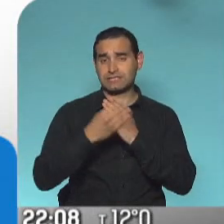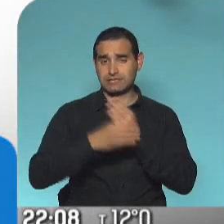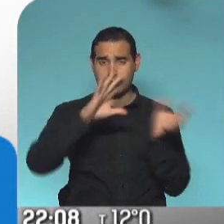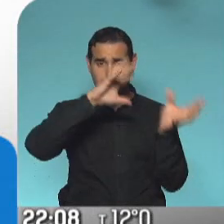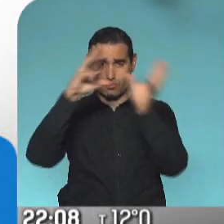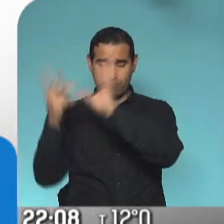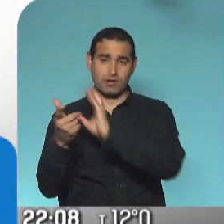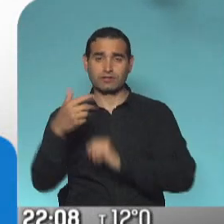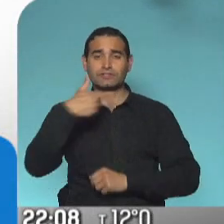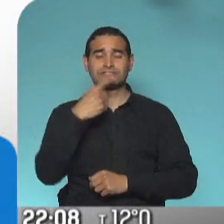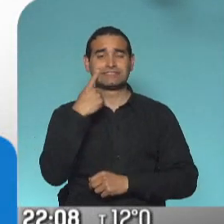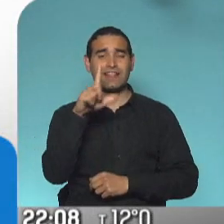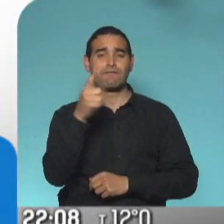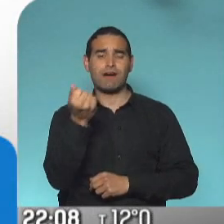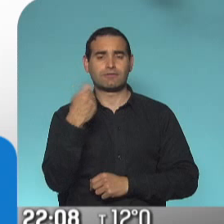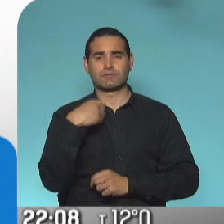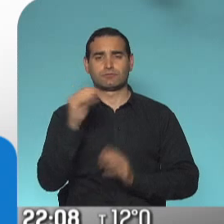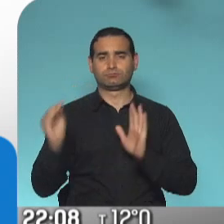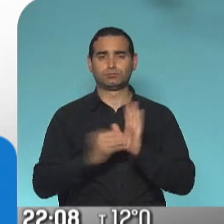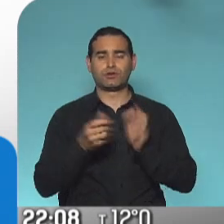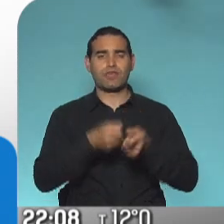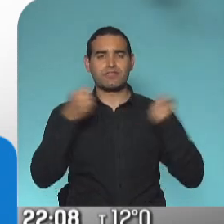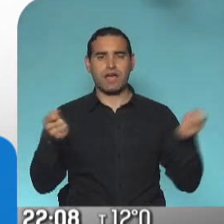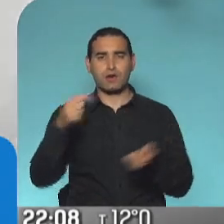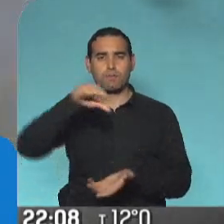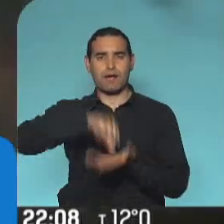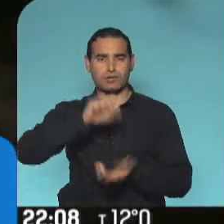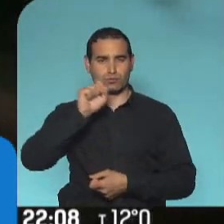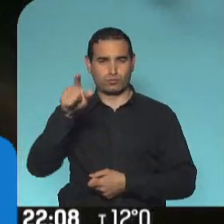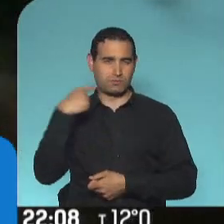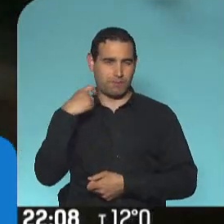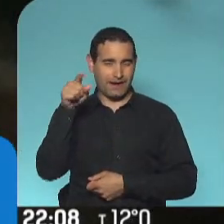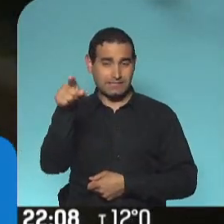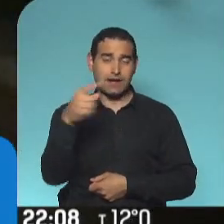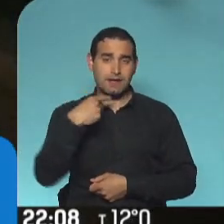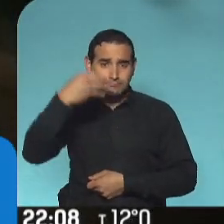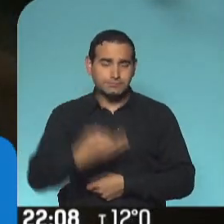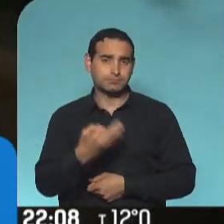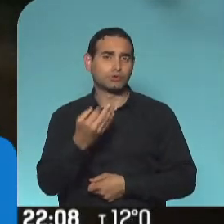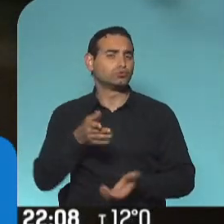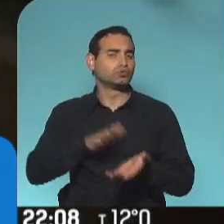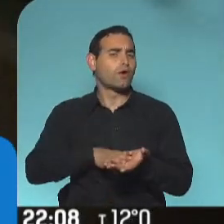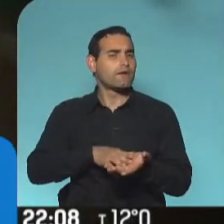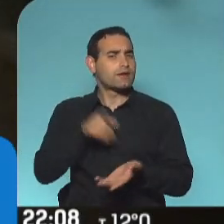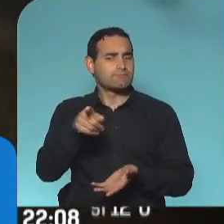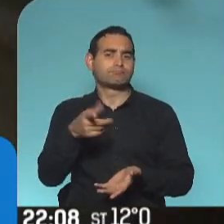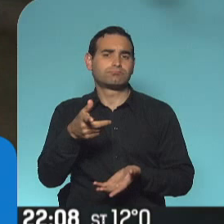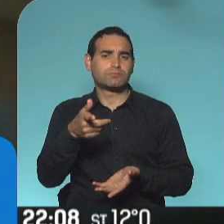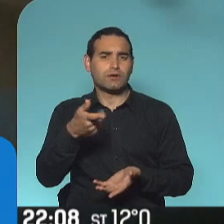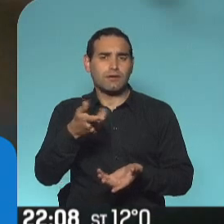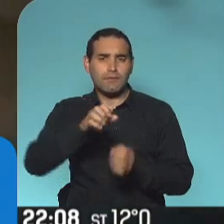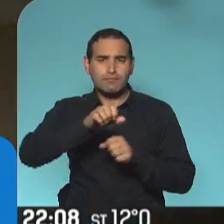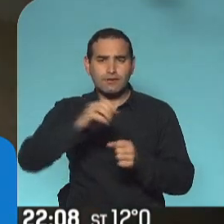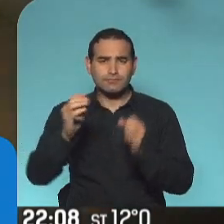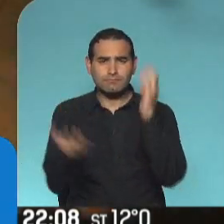brasileña Marina Silva en un artículo publicado por el diario El País de España, haciendo especial referencia al avance de la